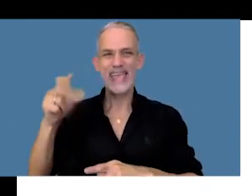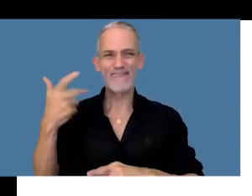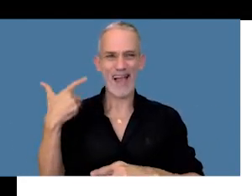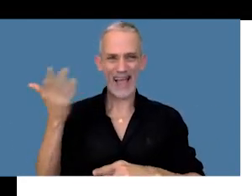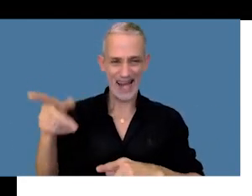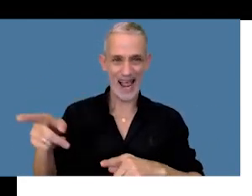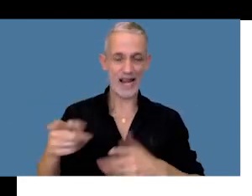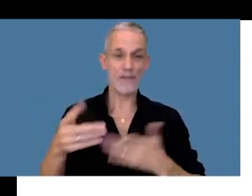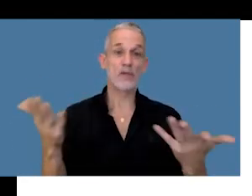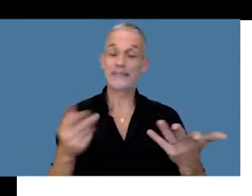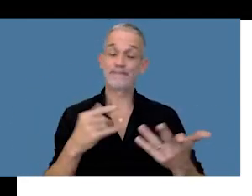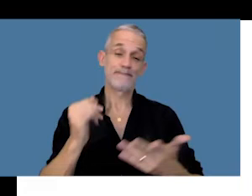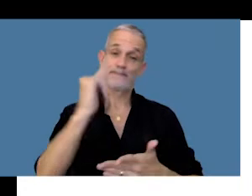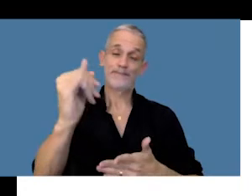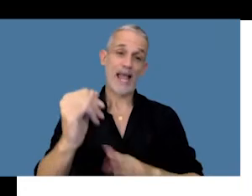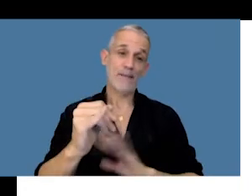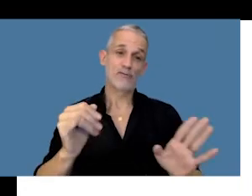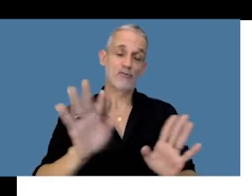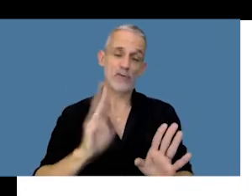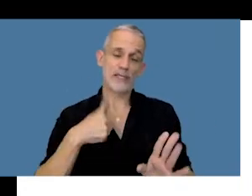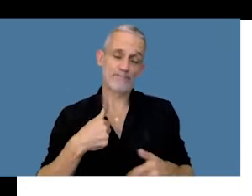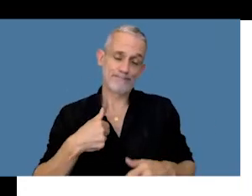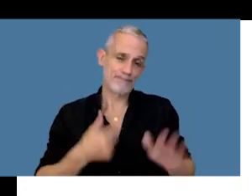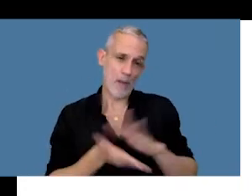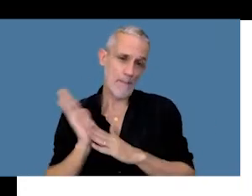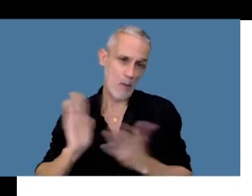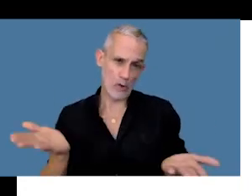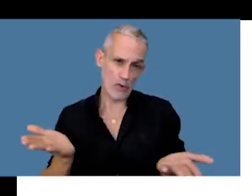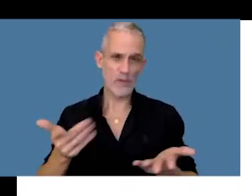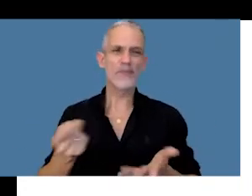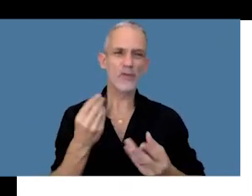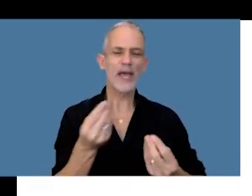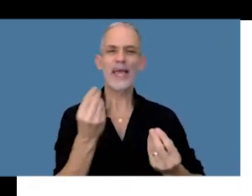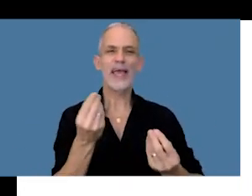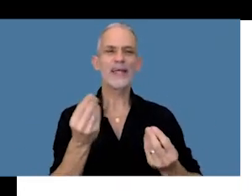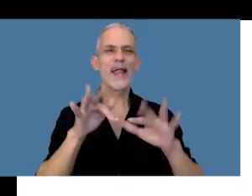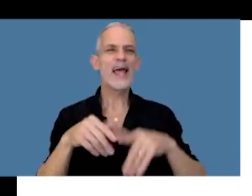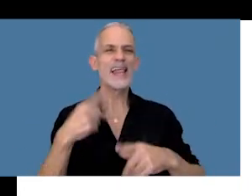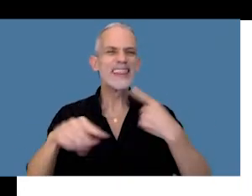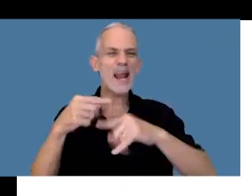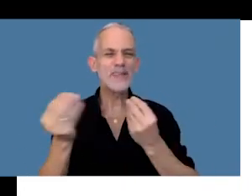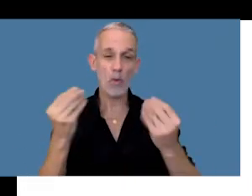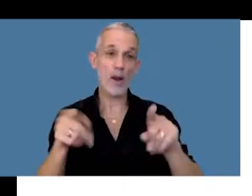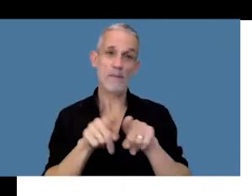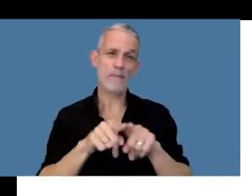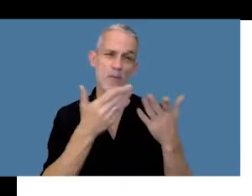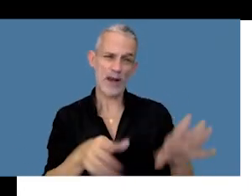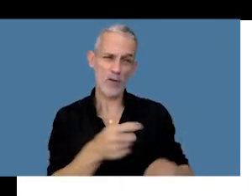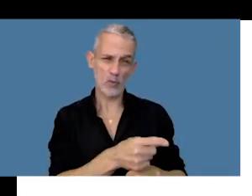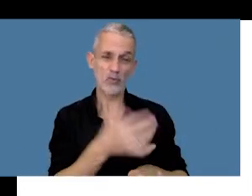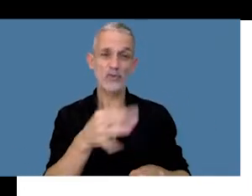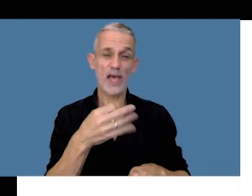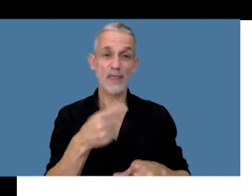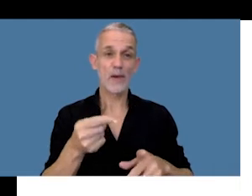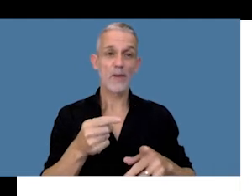va a manifestar su exclusión. Acá en la exclusión, ¿qué va a tener que hacer? Lo mismo que en la renuncia, va a tener que pasar